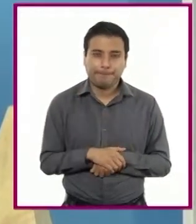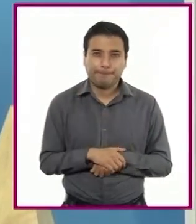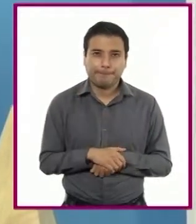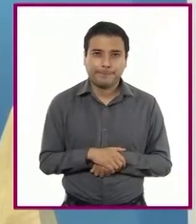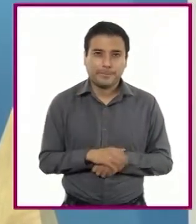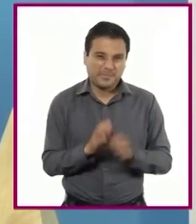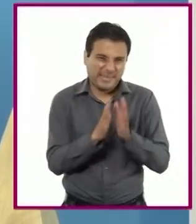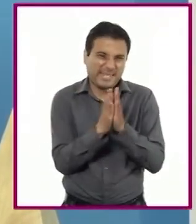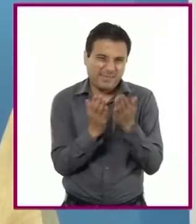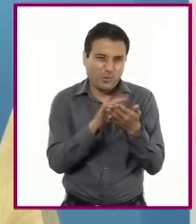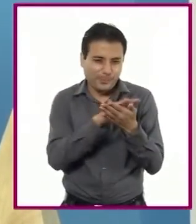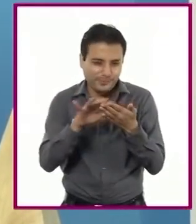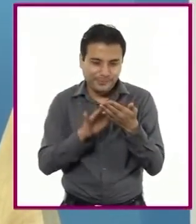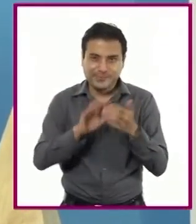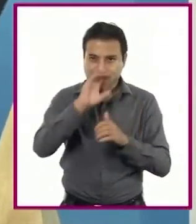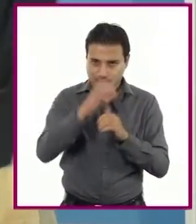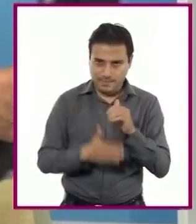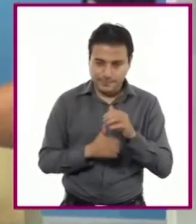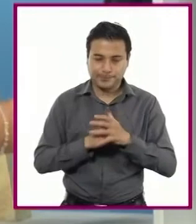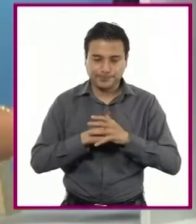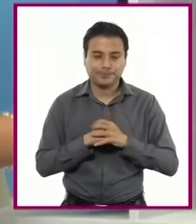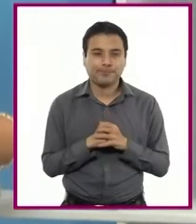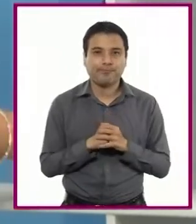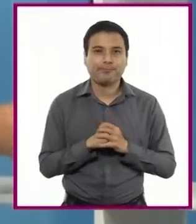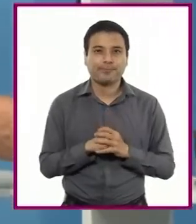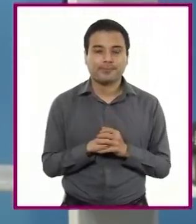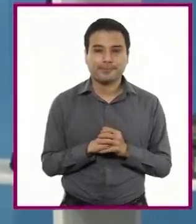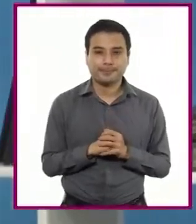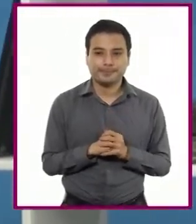Hasta aquí la lectura.